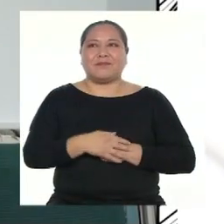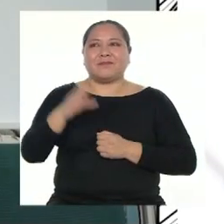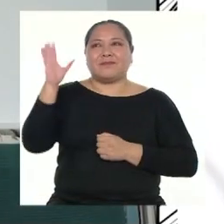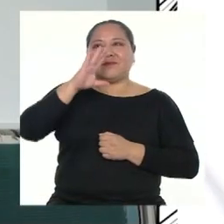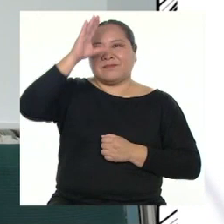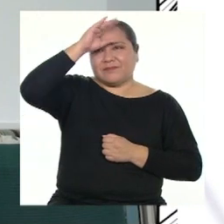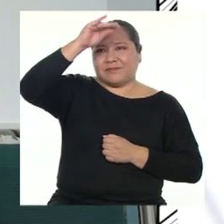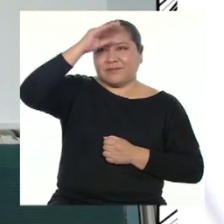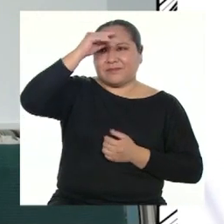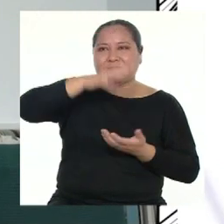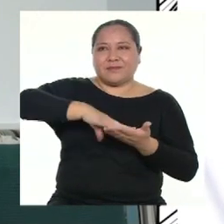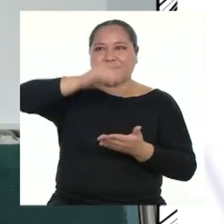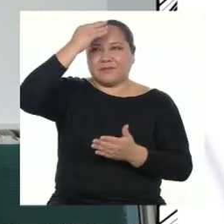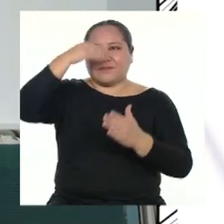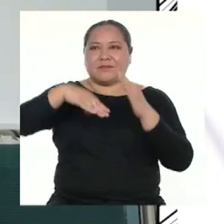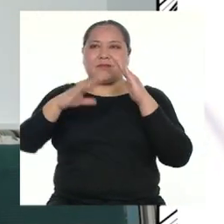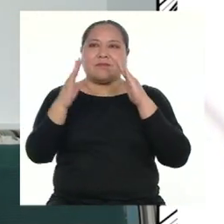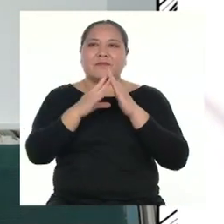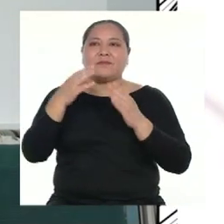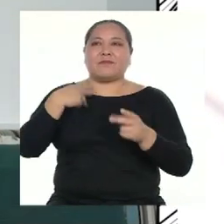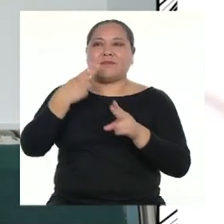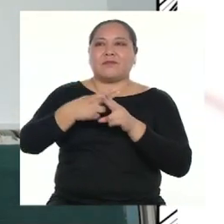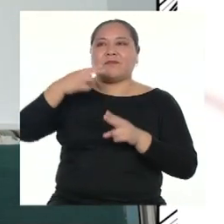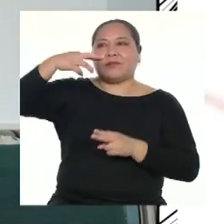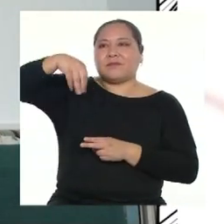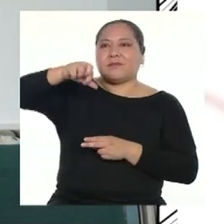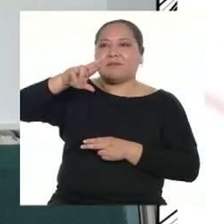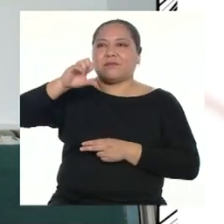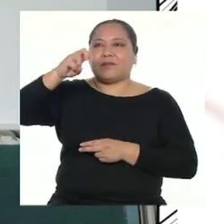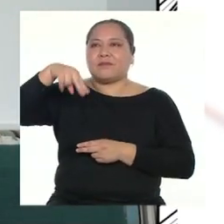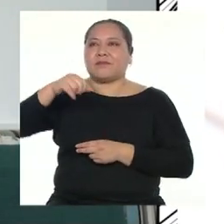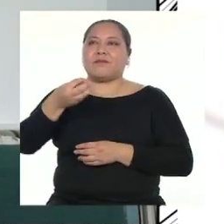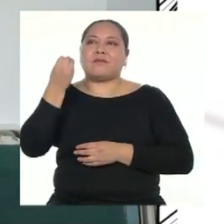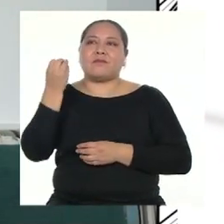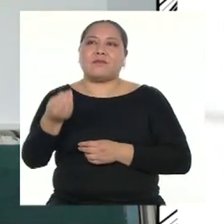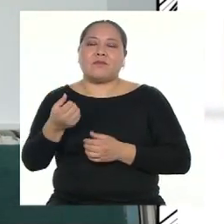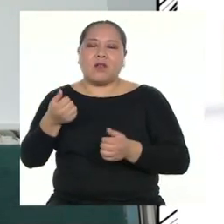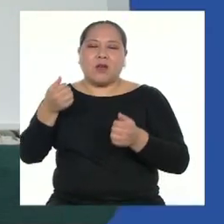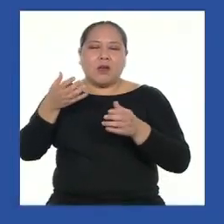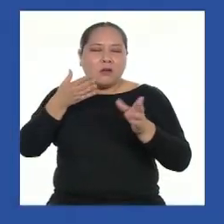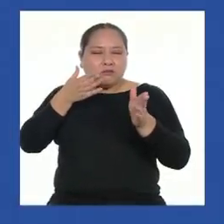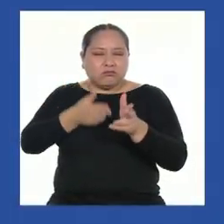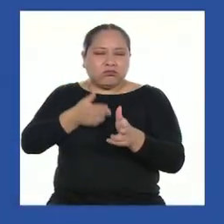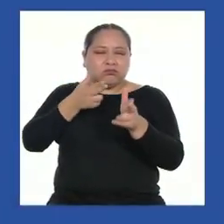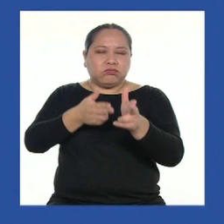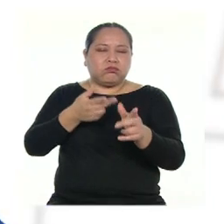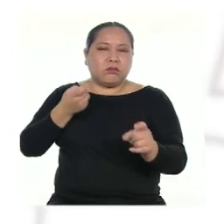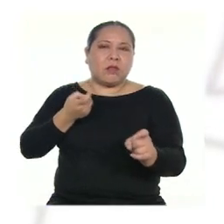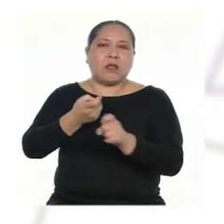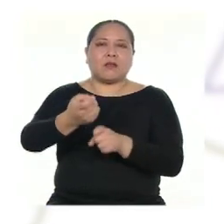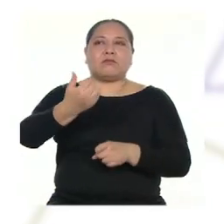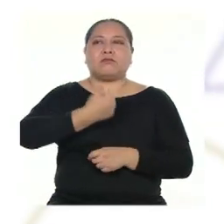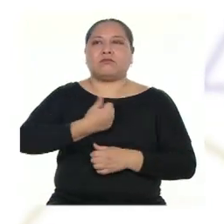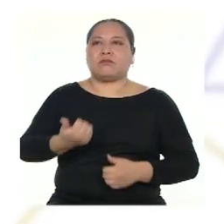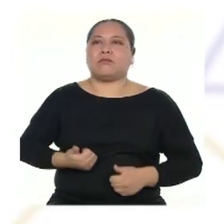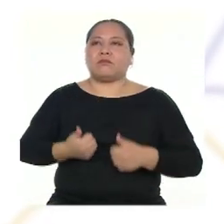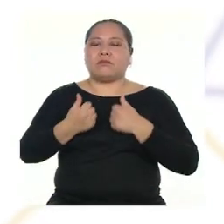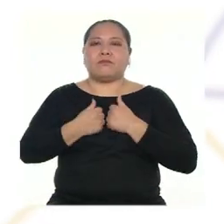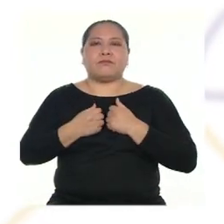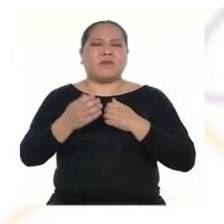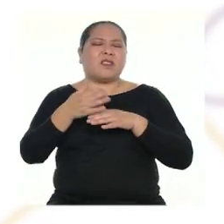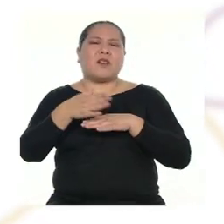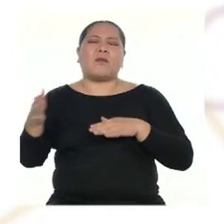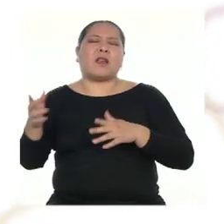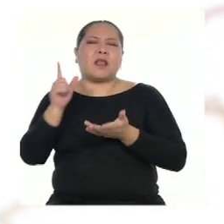niños y niñas de Aprendo en Casa, soy Mariana Alegre y voy a contarles por qué el tráfico afecta nuestras vidas. Aparte de Lima,